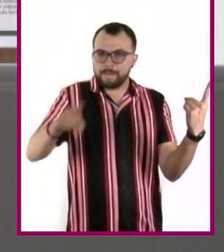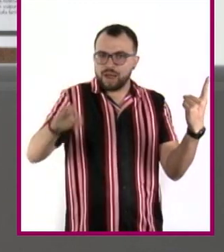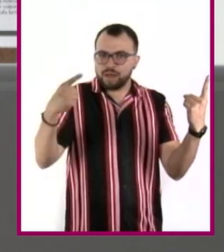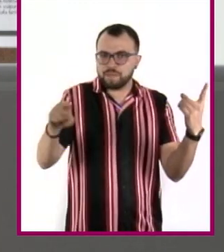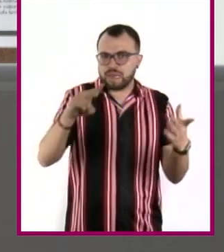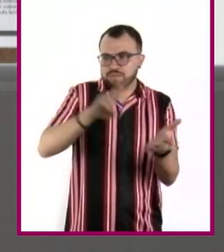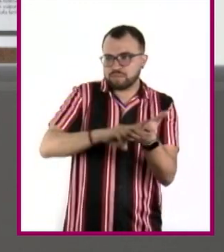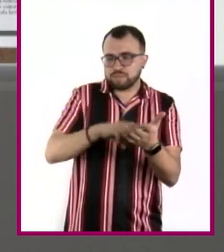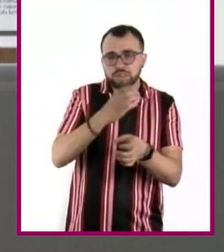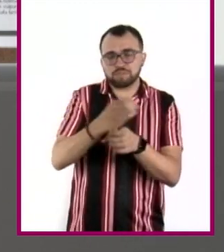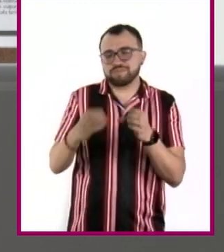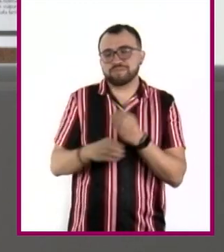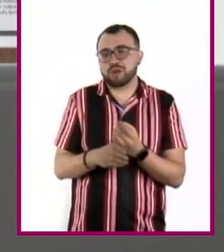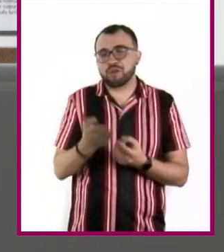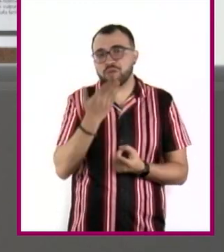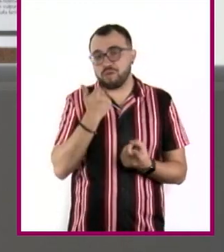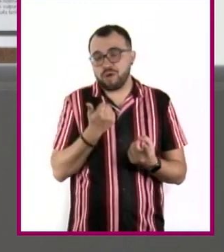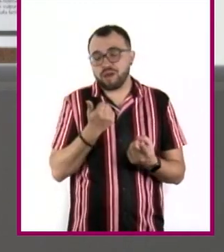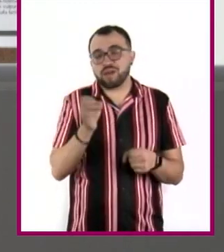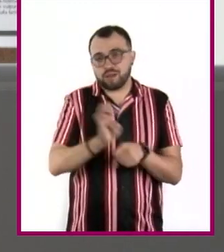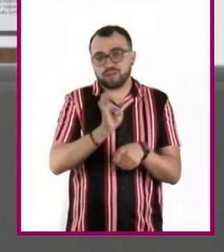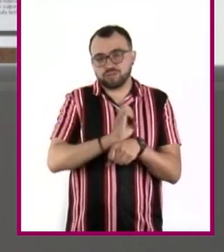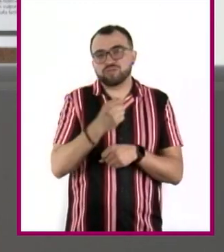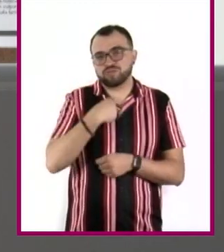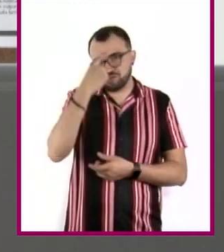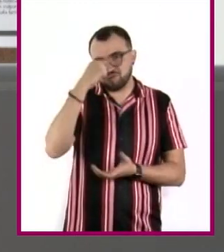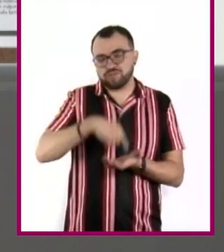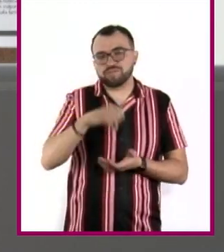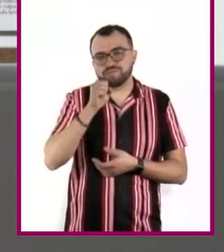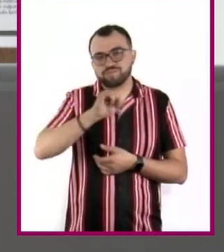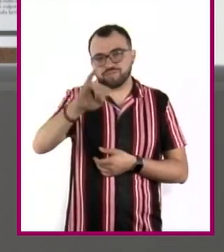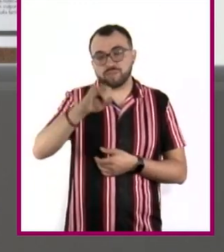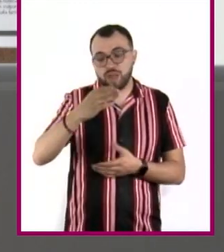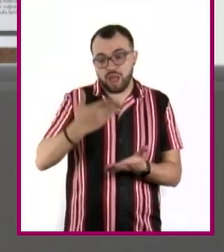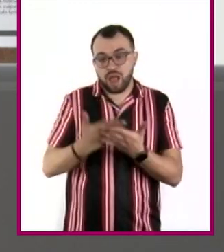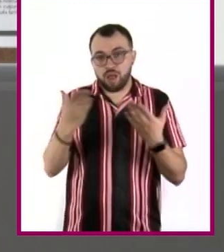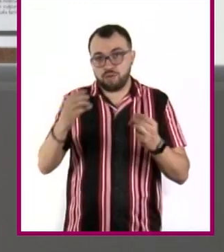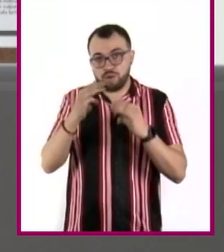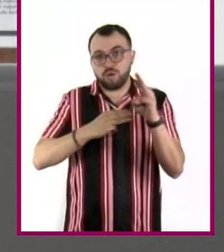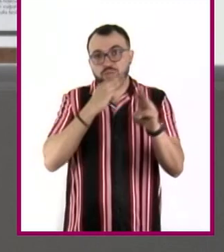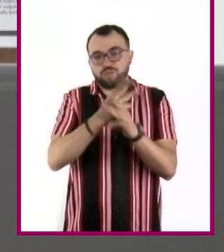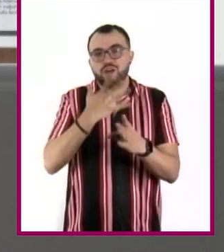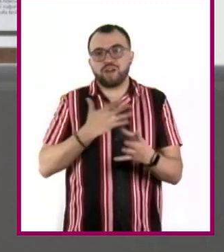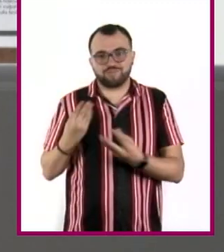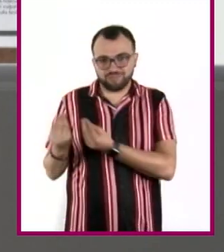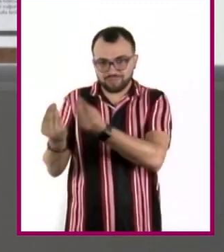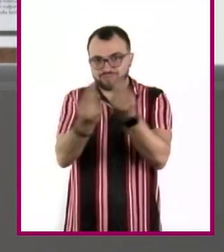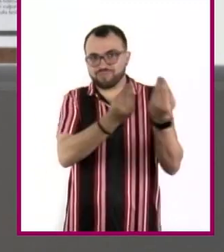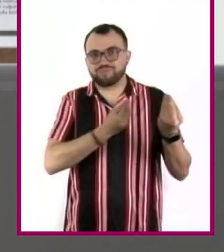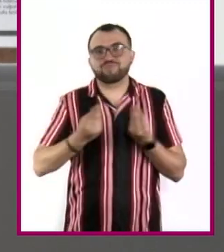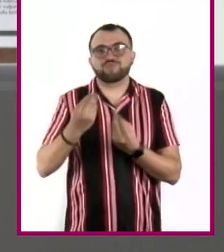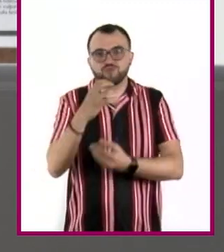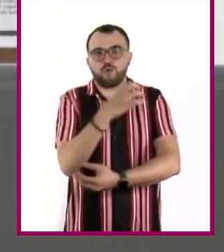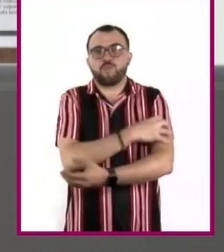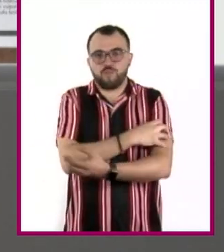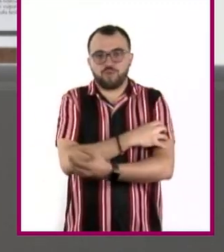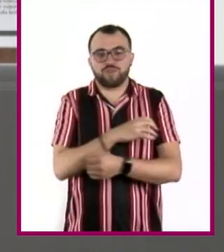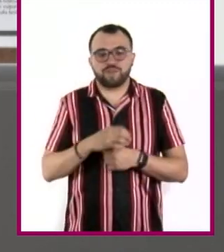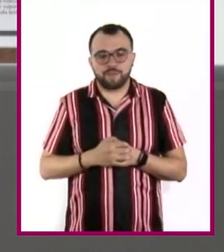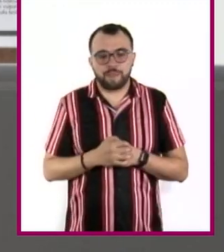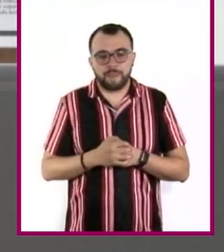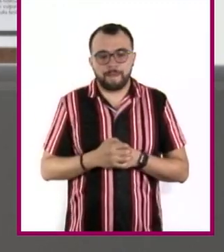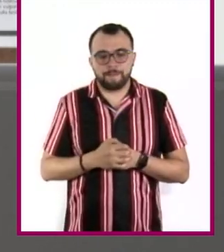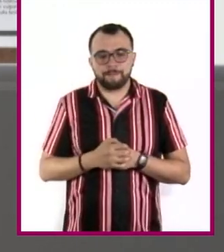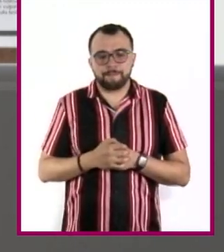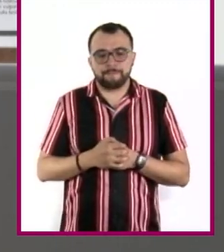sobre los demás. Por ende, puedo decir que sí, el mundo de hoy es multipolar. Ok, ¿y la relación